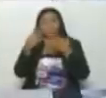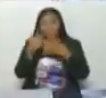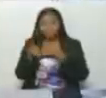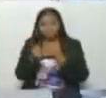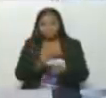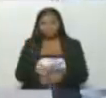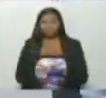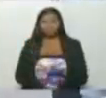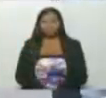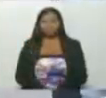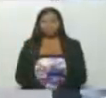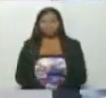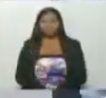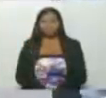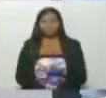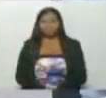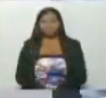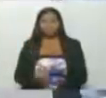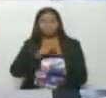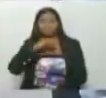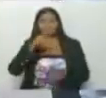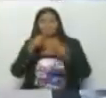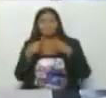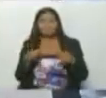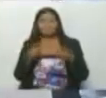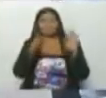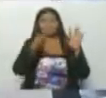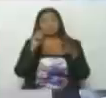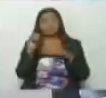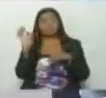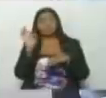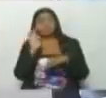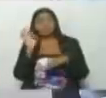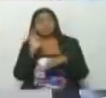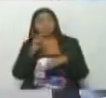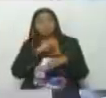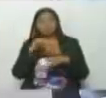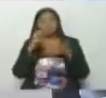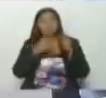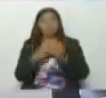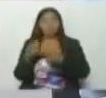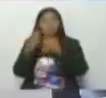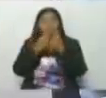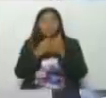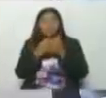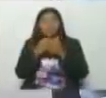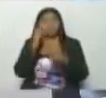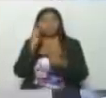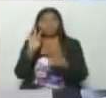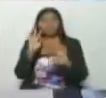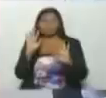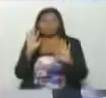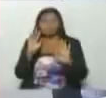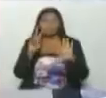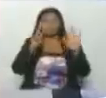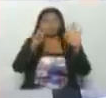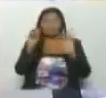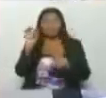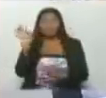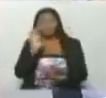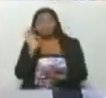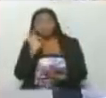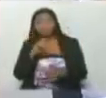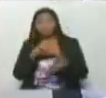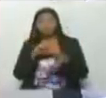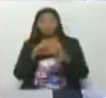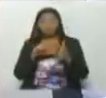ahora nosotros perdimos el 70 por ciento de nuestra economía no tienes esa dimensión 70 si nosotros